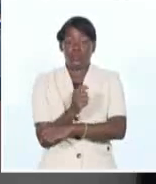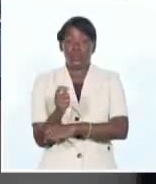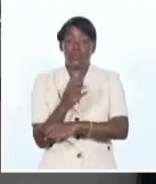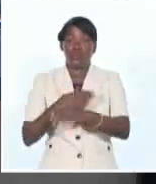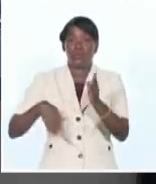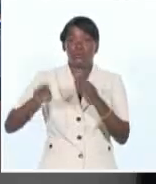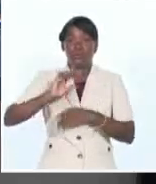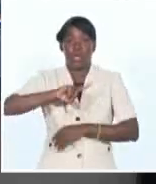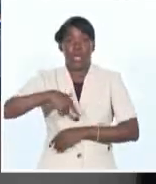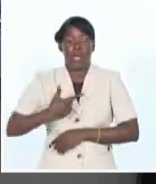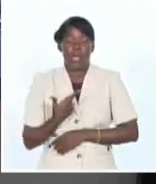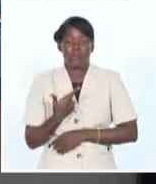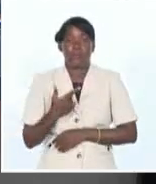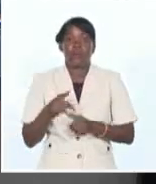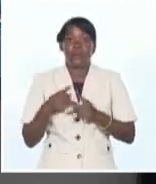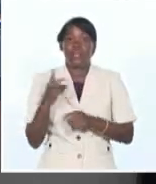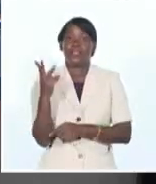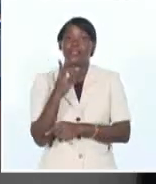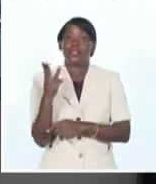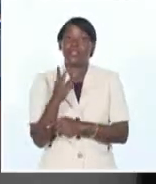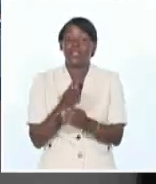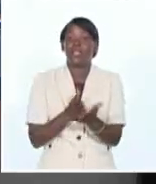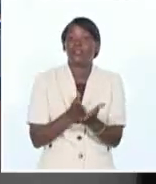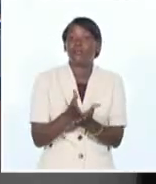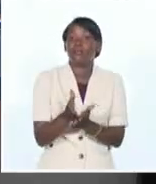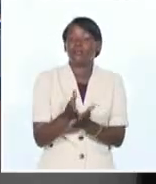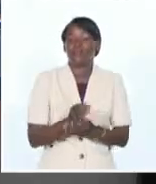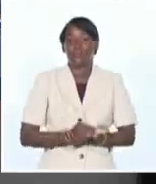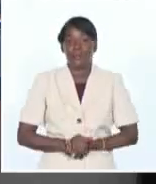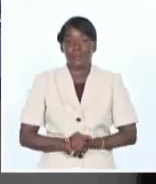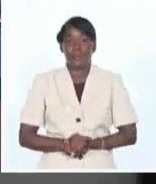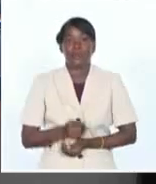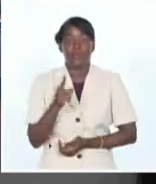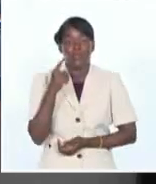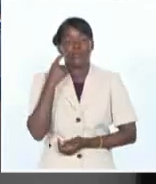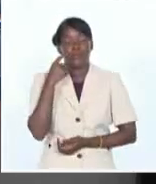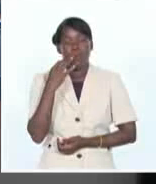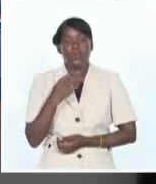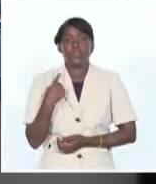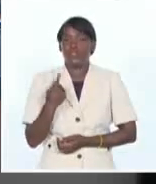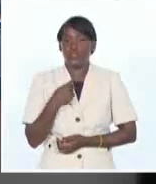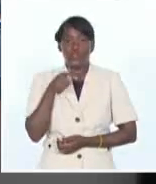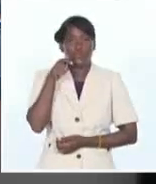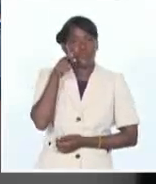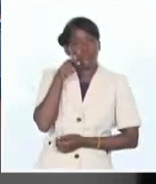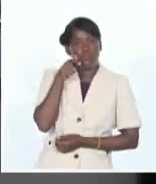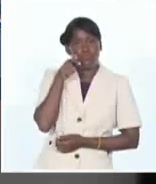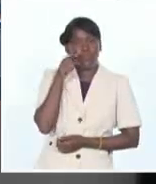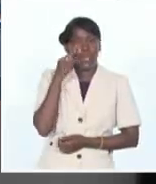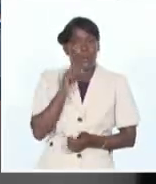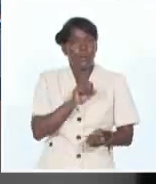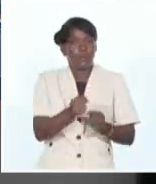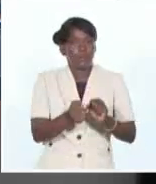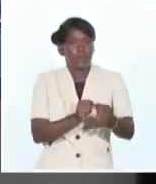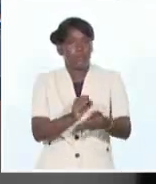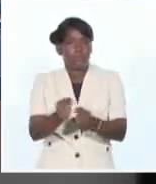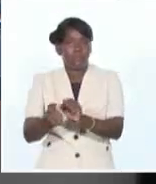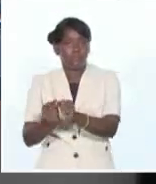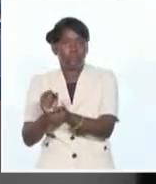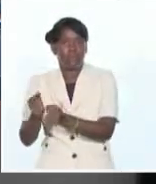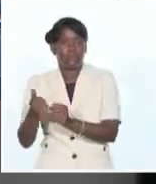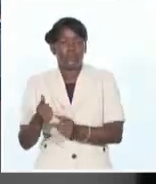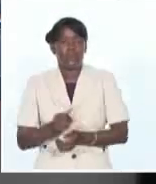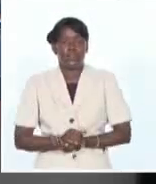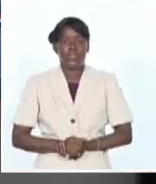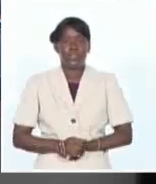mucho porque es el tercer curso que viene surgiendo con esta especificidad y le damos un seguimiento bien de cerca.